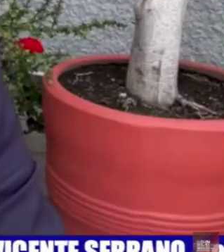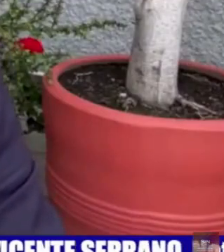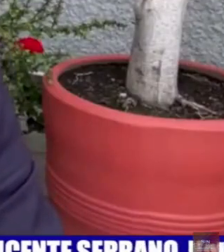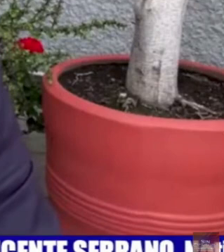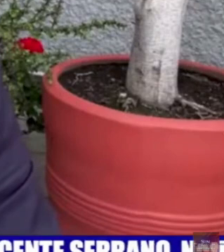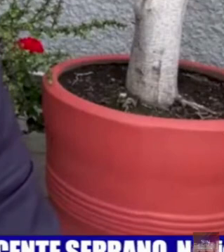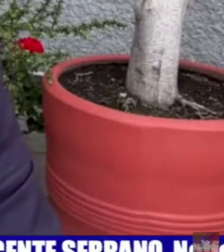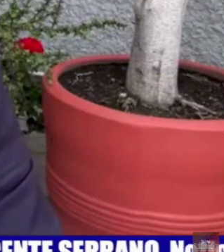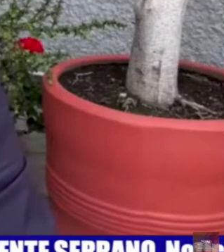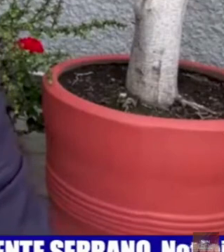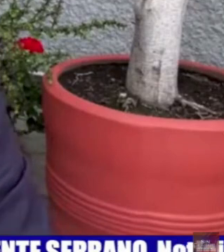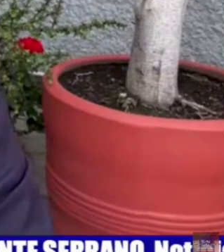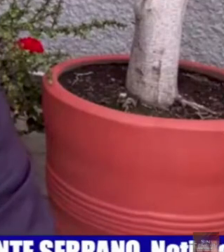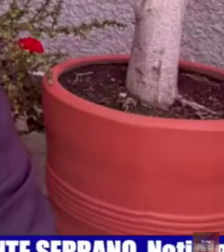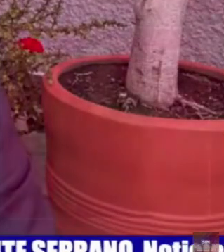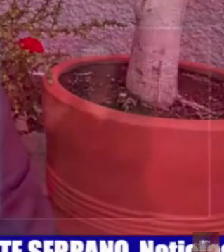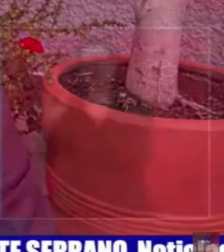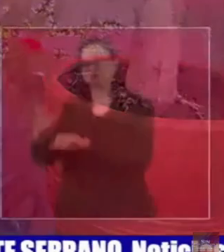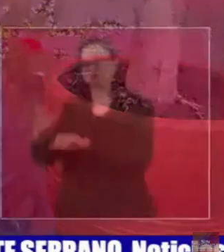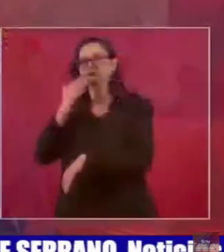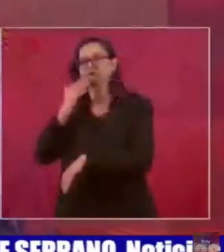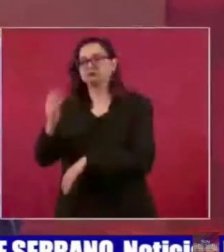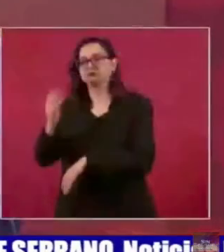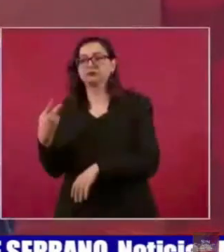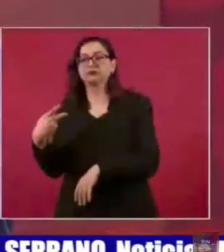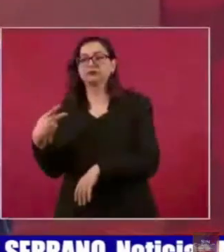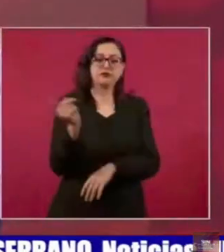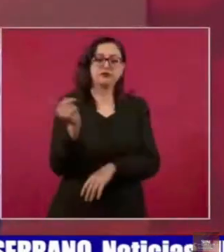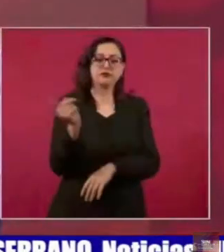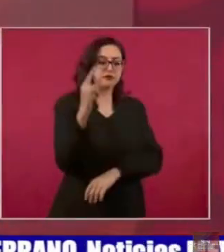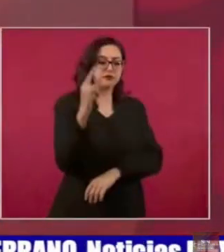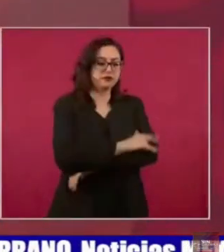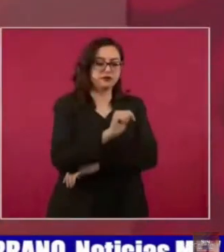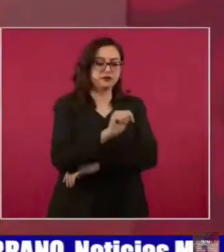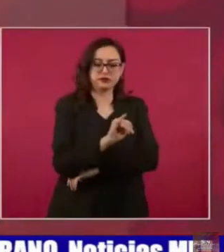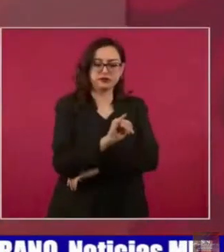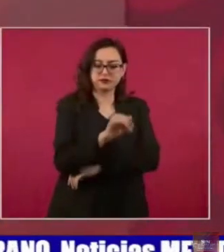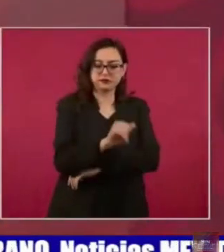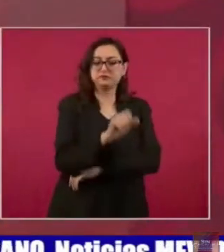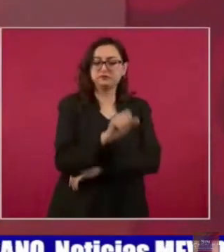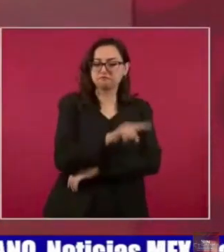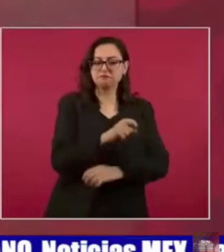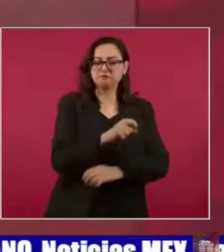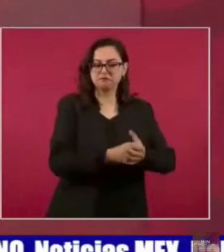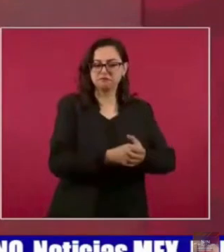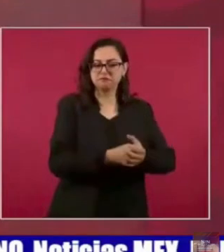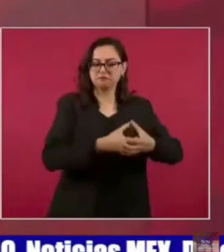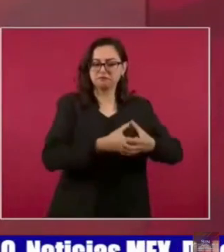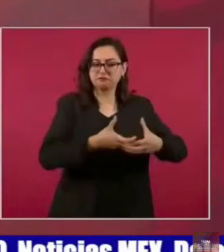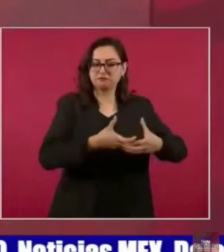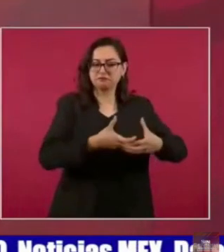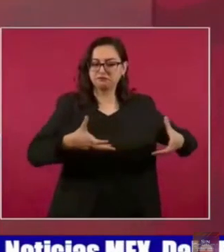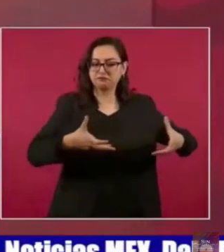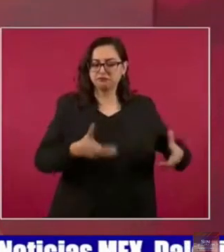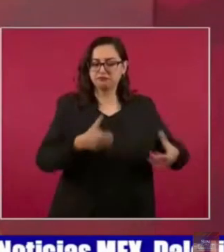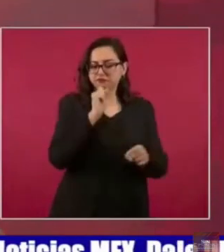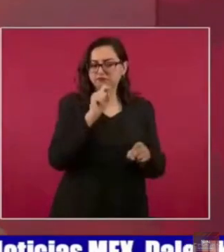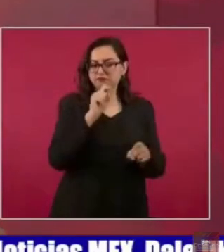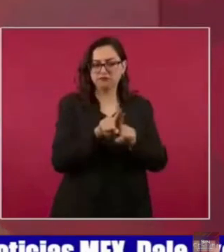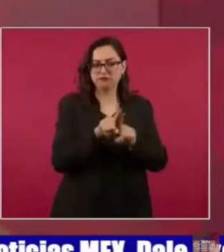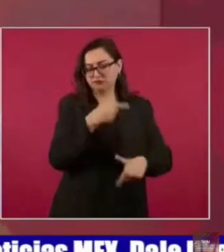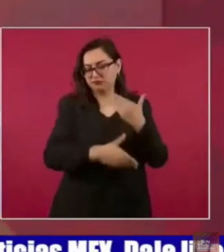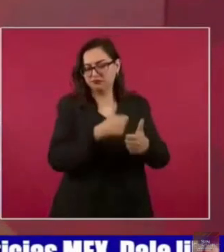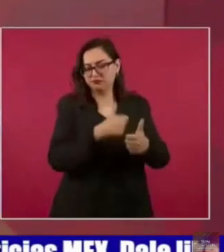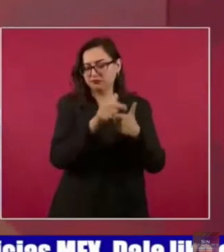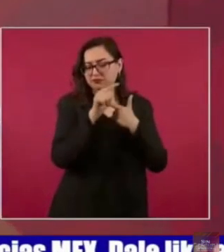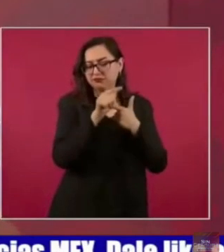Obrador adelanta que John Kerry podría acompañarlo a su gira, sobre todo por Sonora.